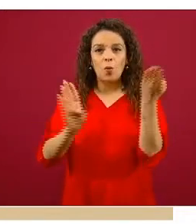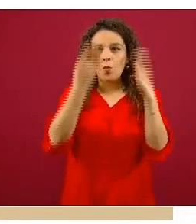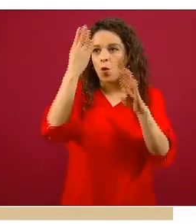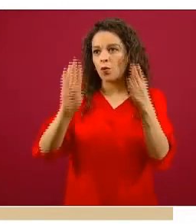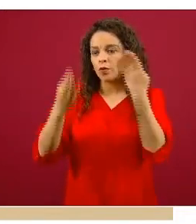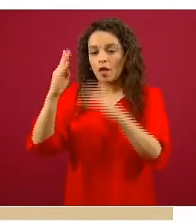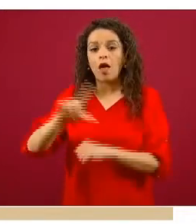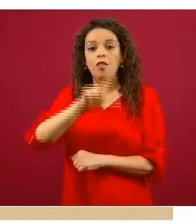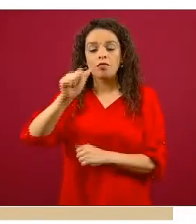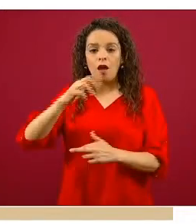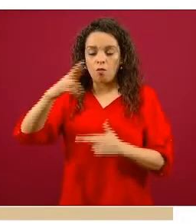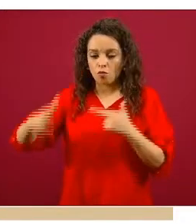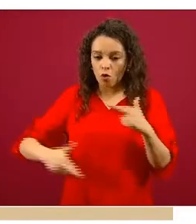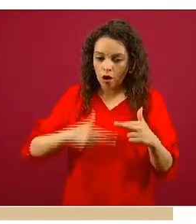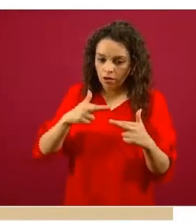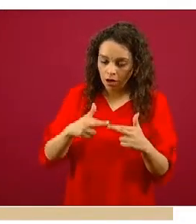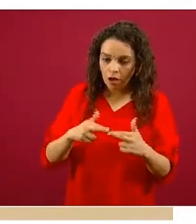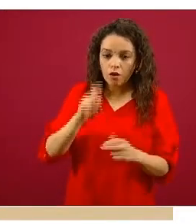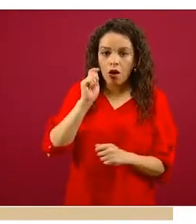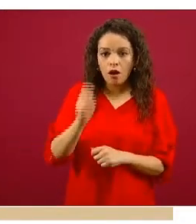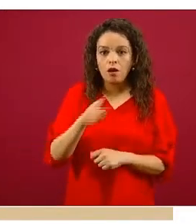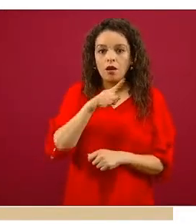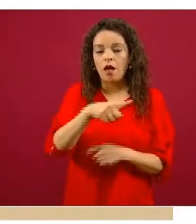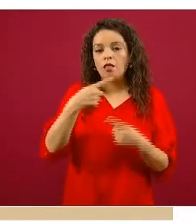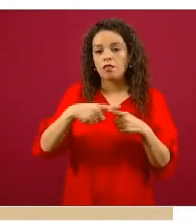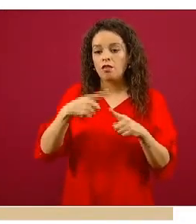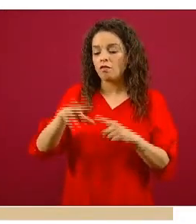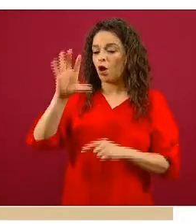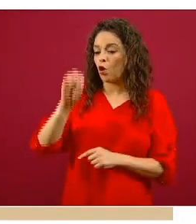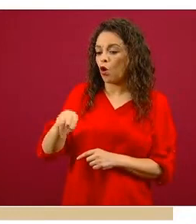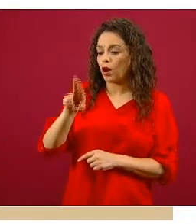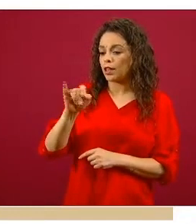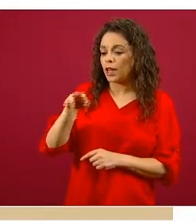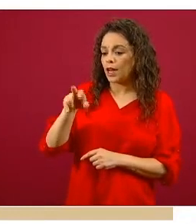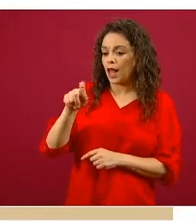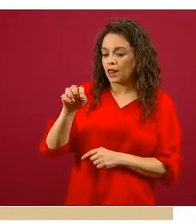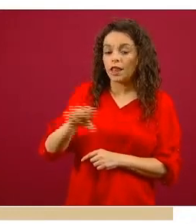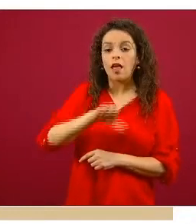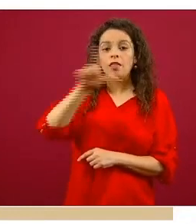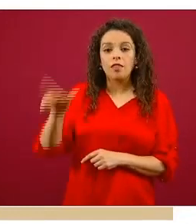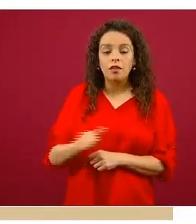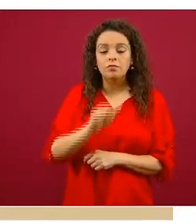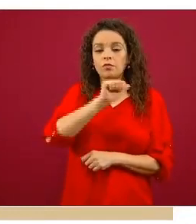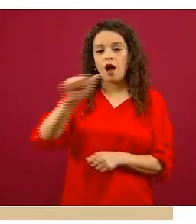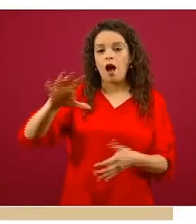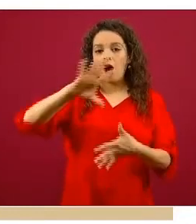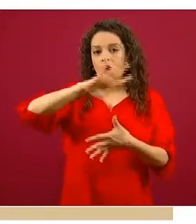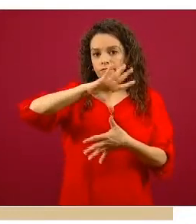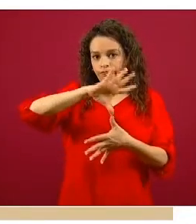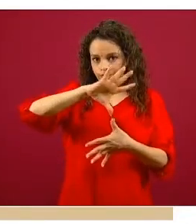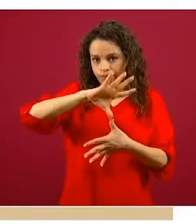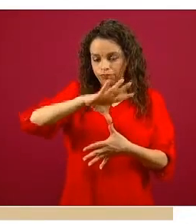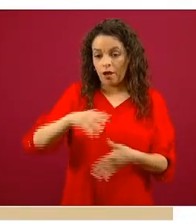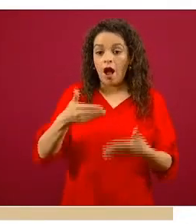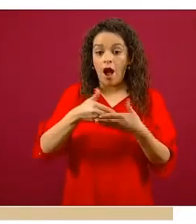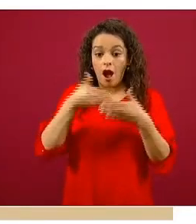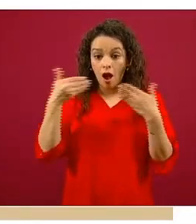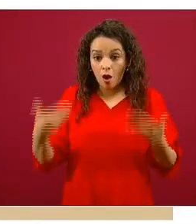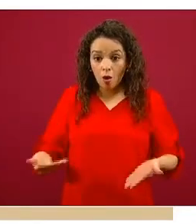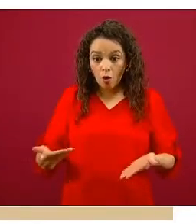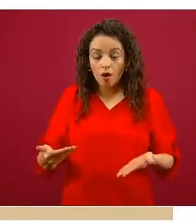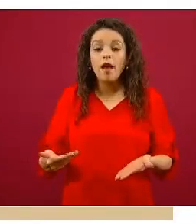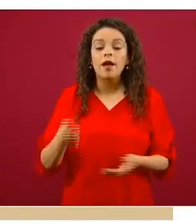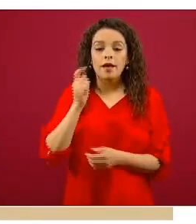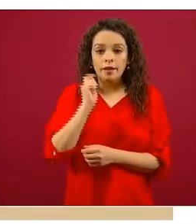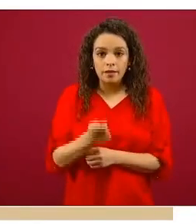regiones o los continentes, luego ayer nos enfocábamos en la región de las Américas. El día de hoy vamos a hacer un enfoque todavía más cercano, que